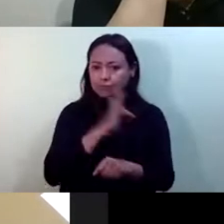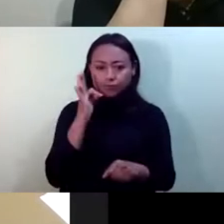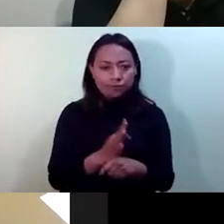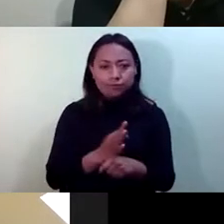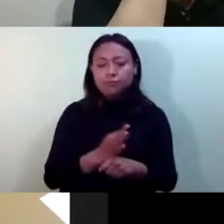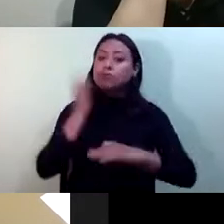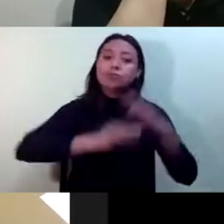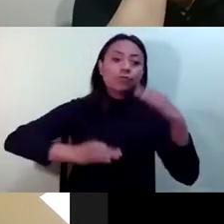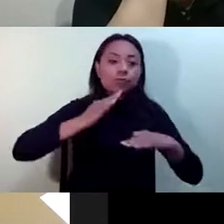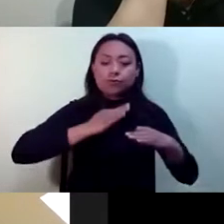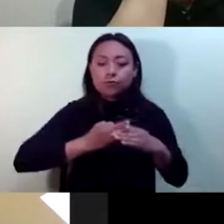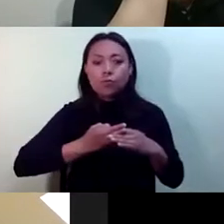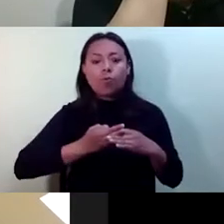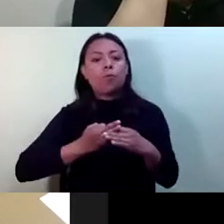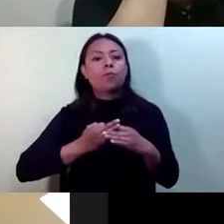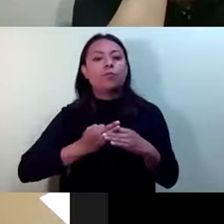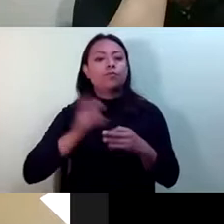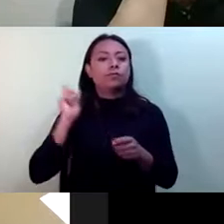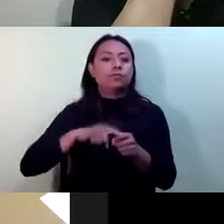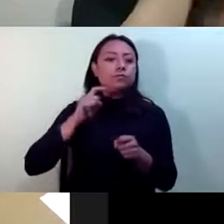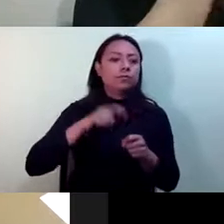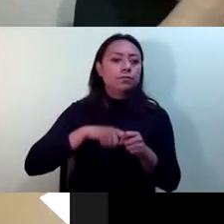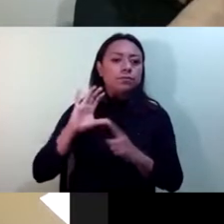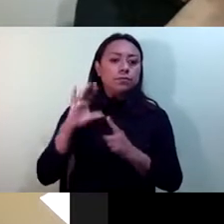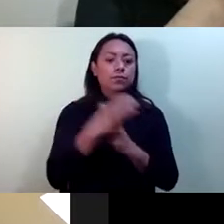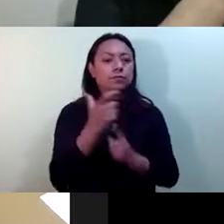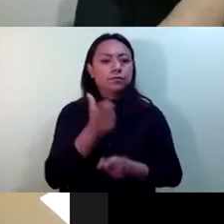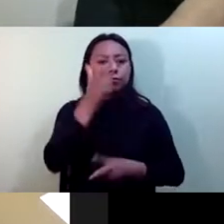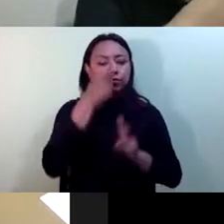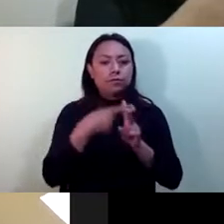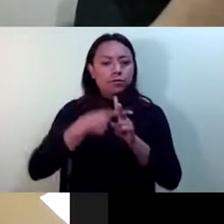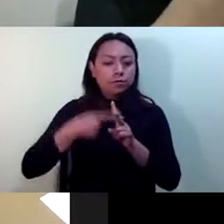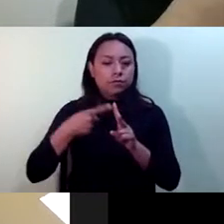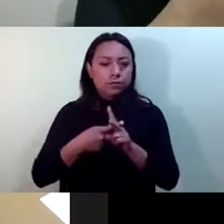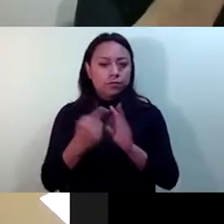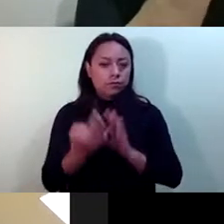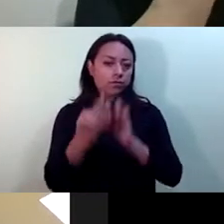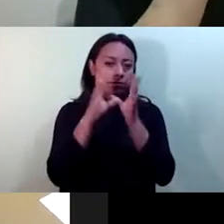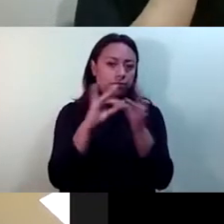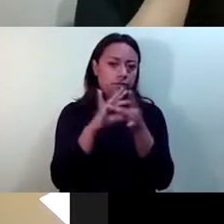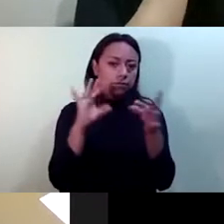de todos los integrantes de la Comisión de Presupuesto y Cuenta Pública,